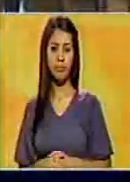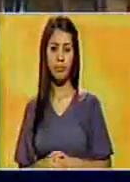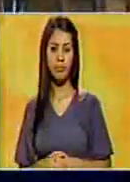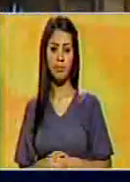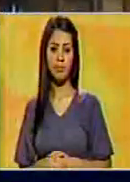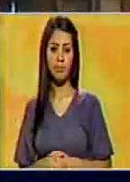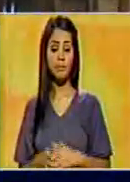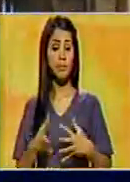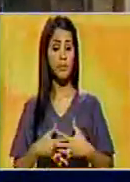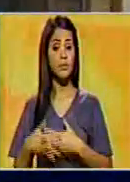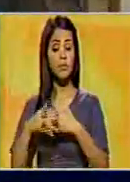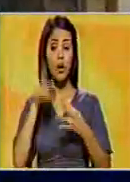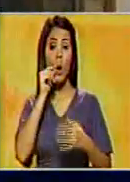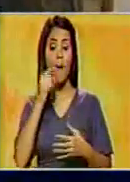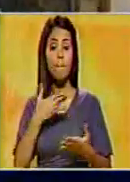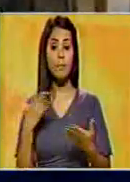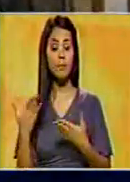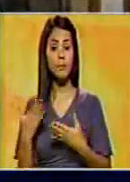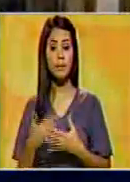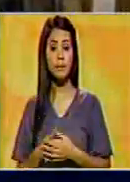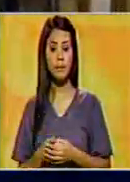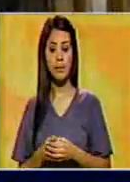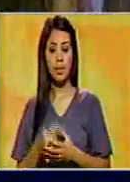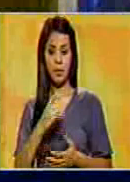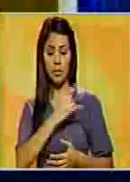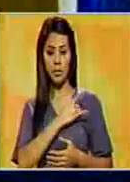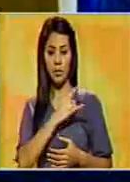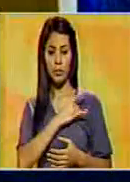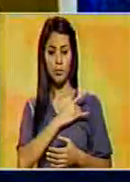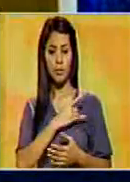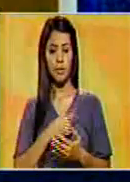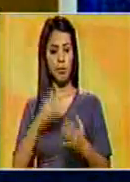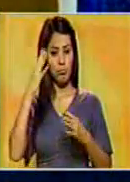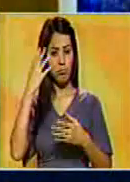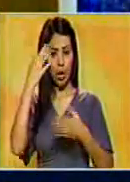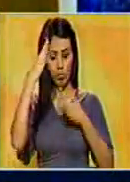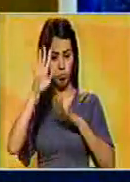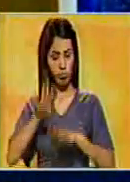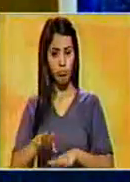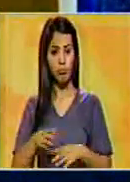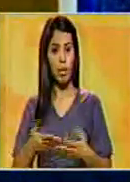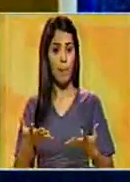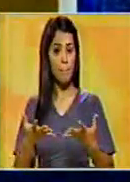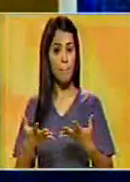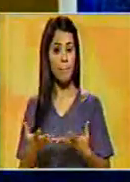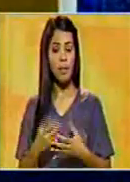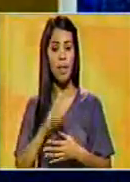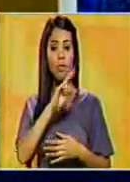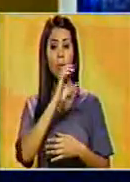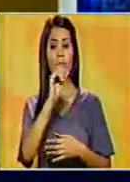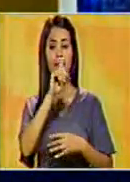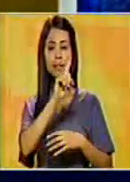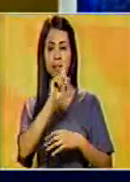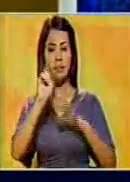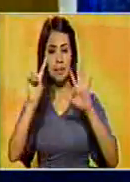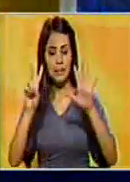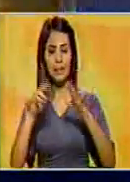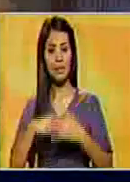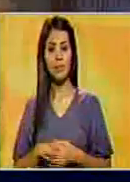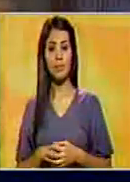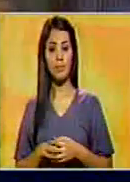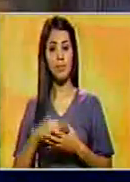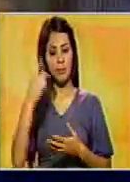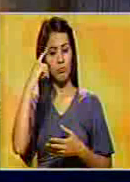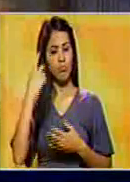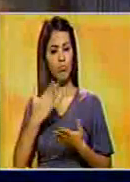El estadounidense Richard Thaler de la Universidad de Chicago fue galardonado con el Nobel de Economía 2017. El premio reconoce su trabajo